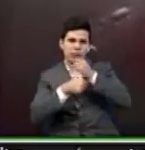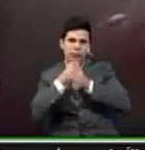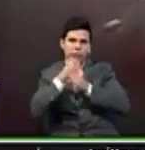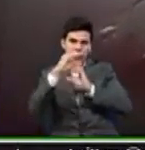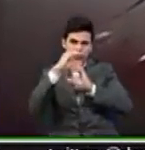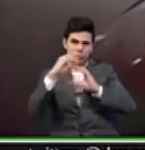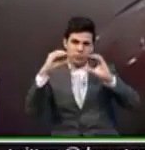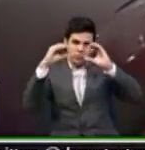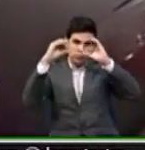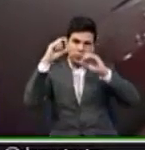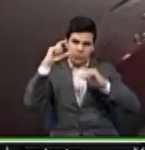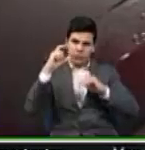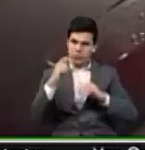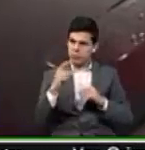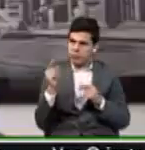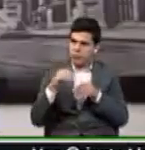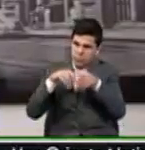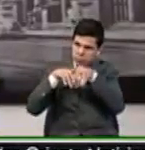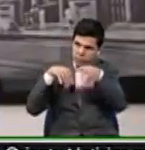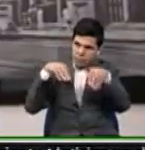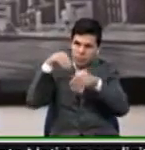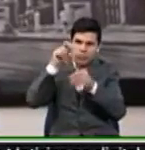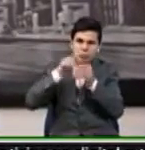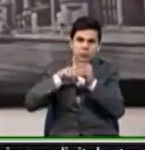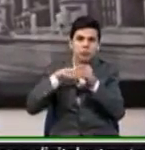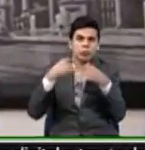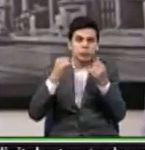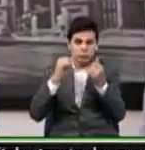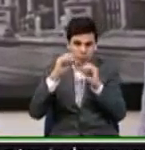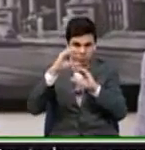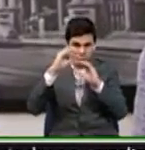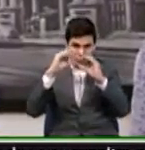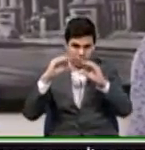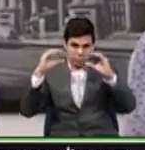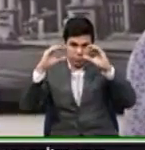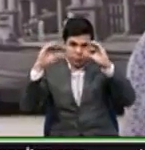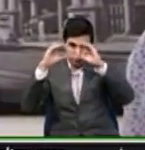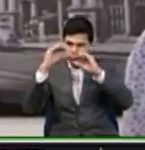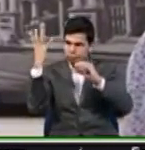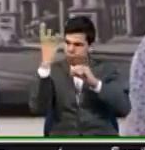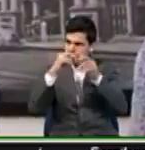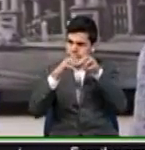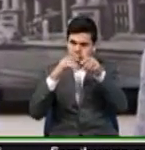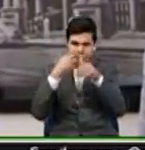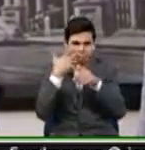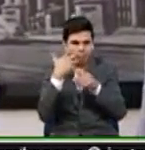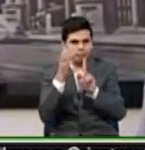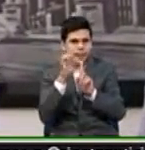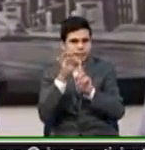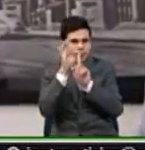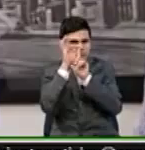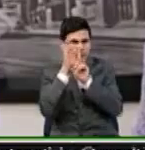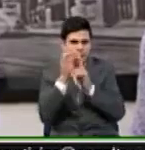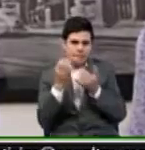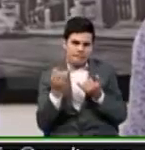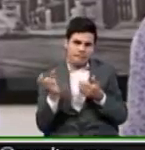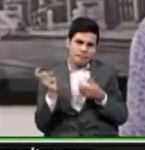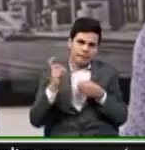Cúcuta. El archivo de la Cámara de Comercio es hermoso, entonces entramos en él